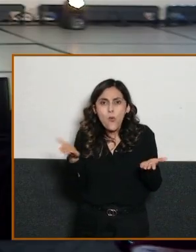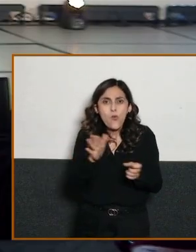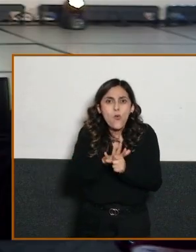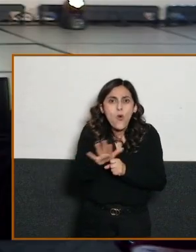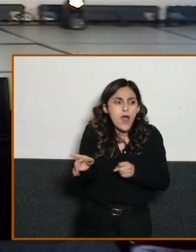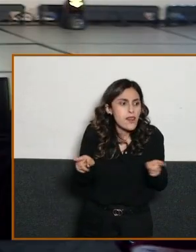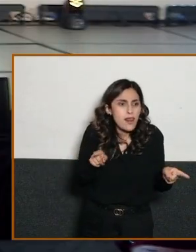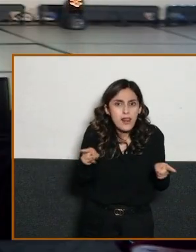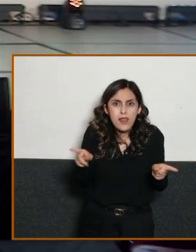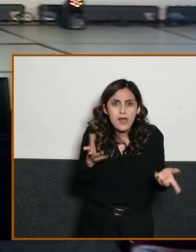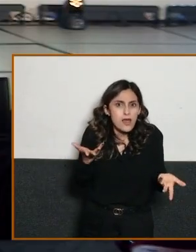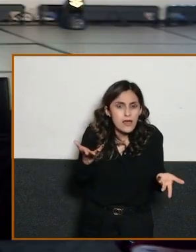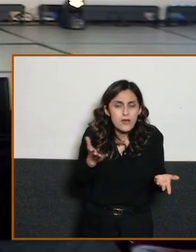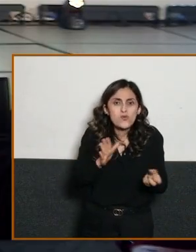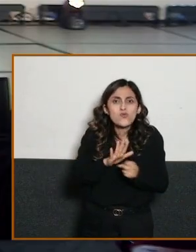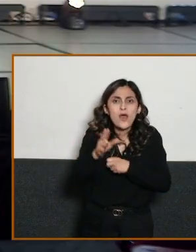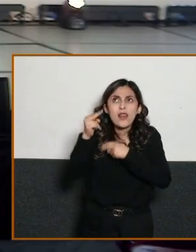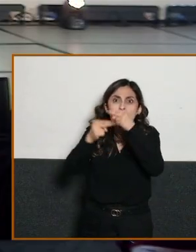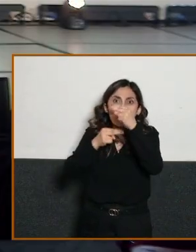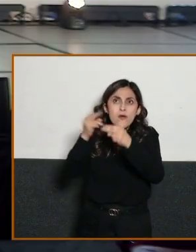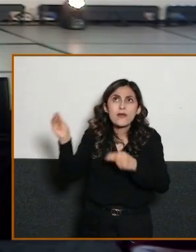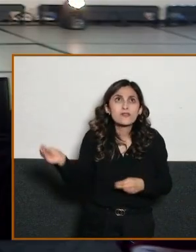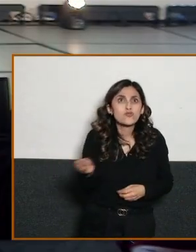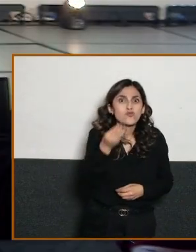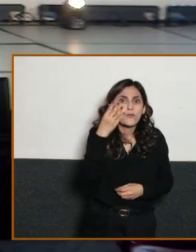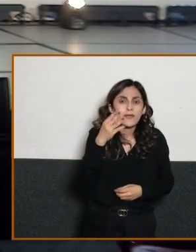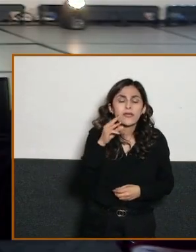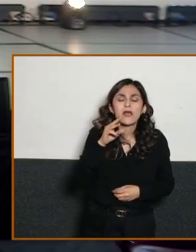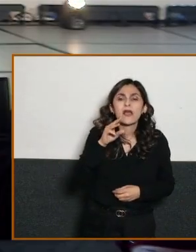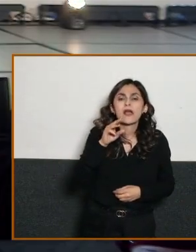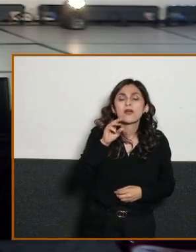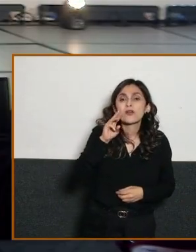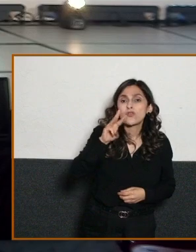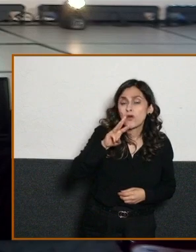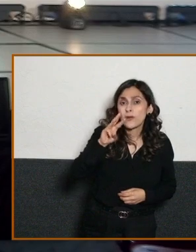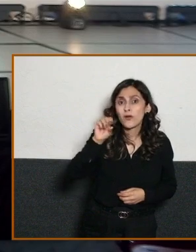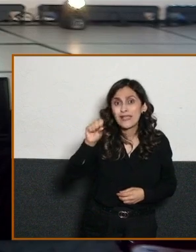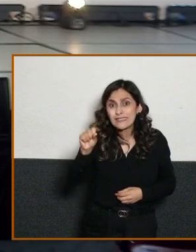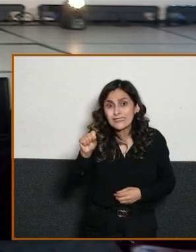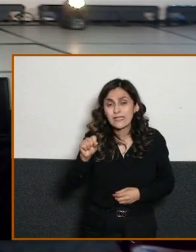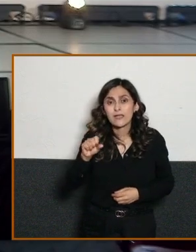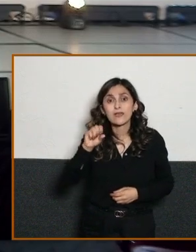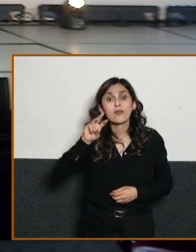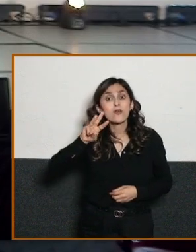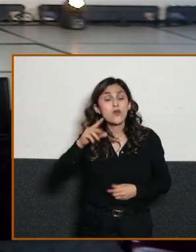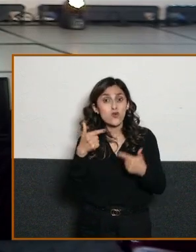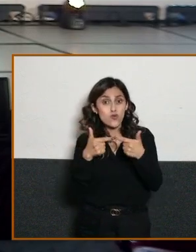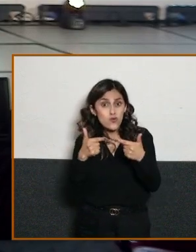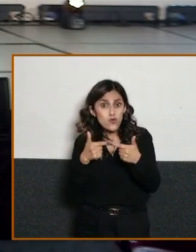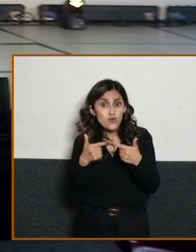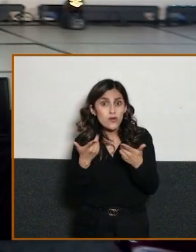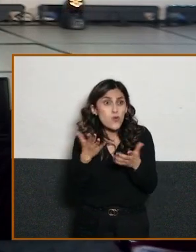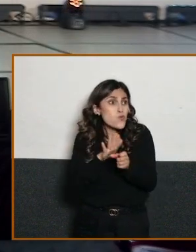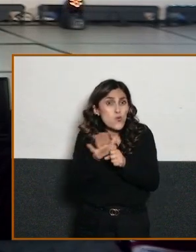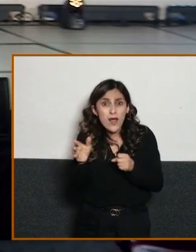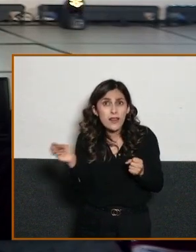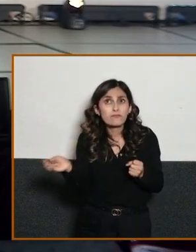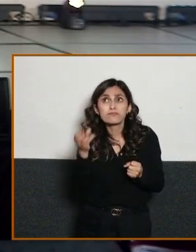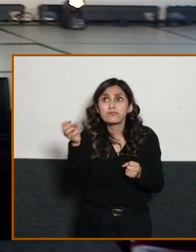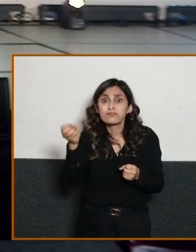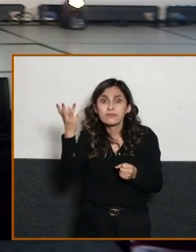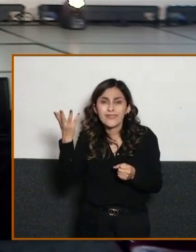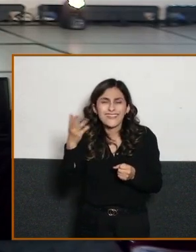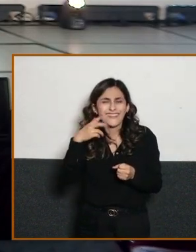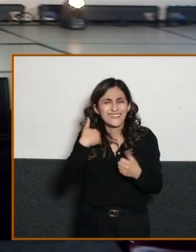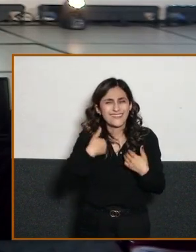modelo? ¿Cómo? ¿Cuál nube? ¿Azure? ¿AWS? ¿Google? ¿Cuál uso? Es confuso hasta ahora entender cómo